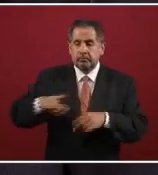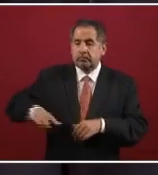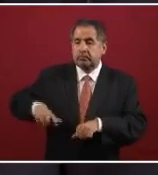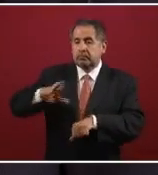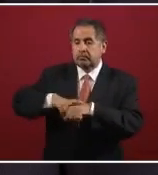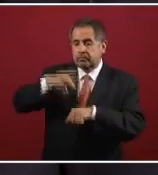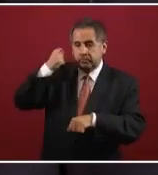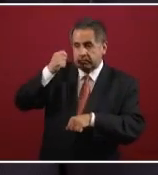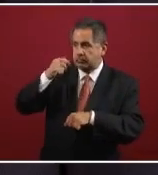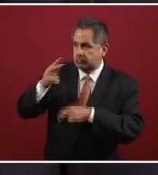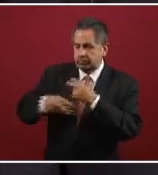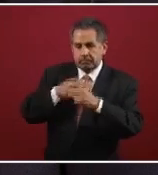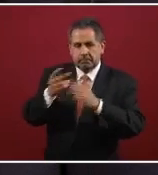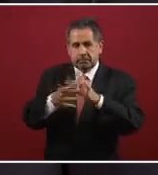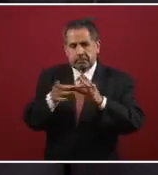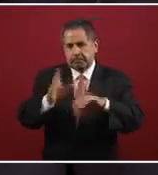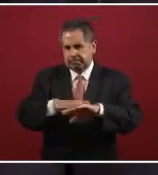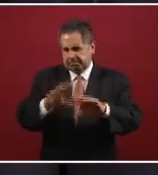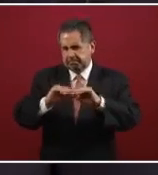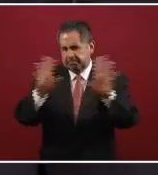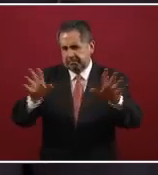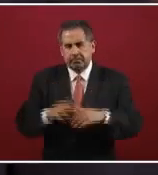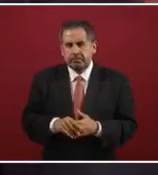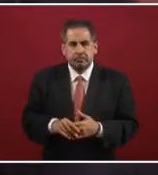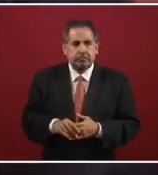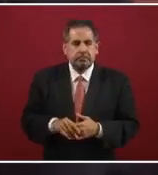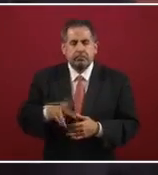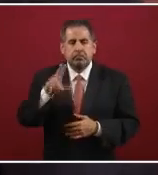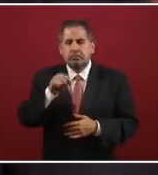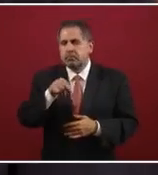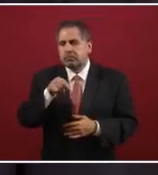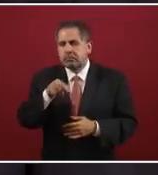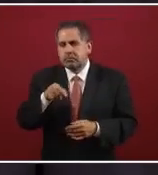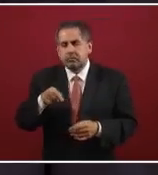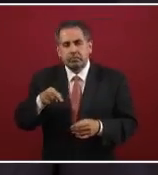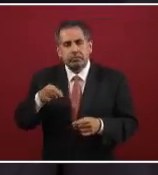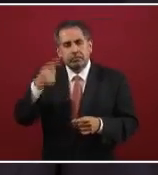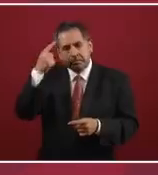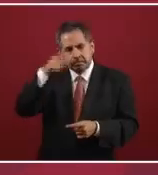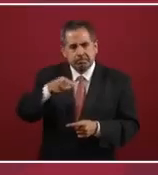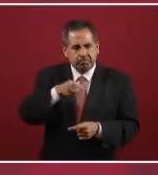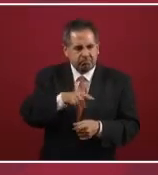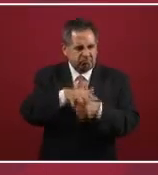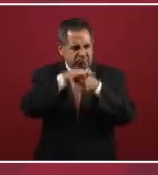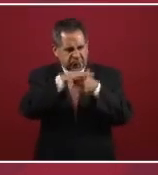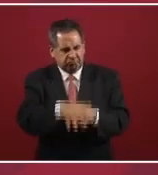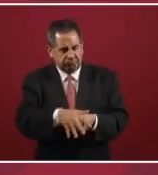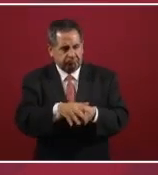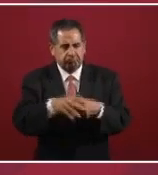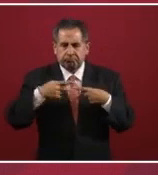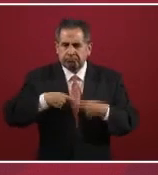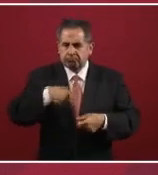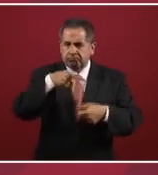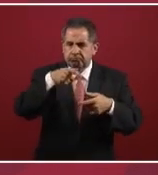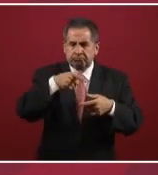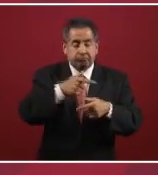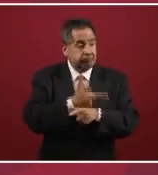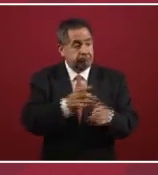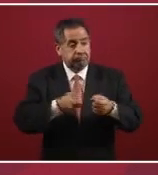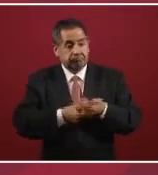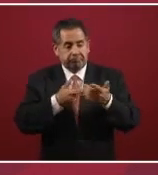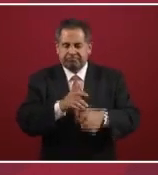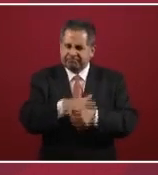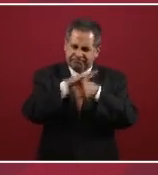lo aclare no es para y reprimir libertades